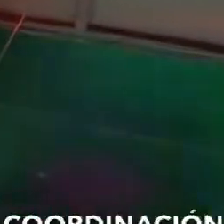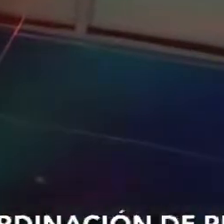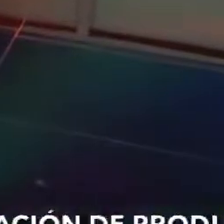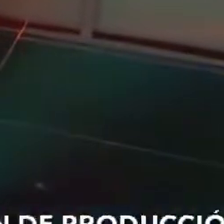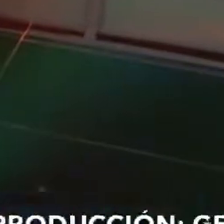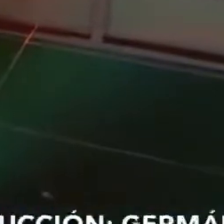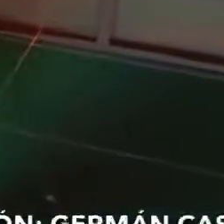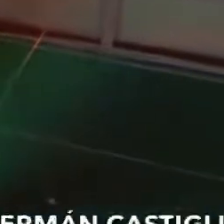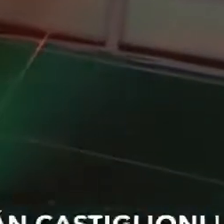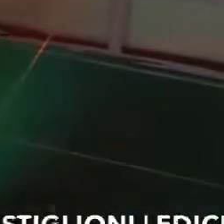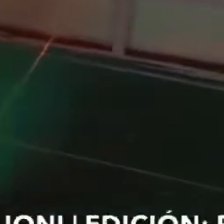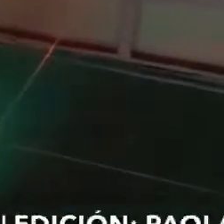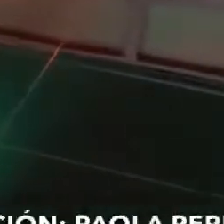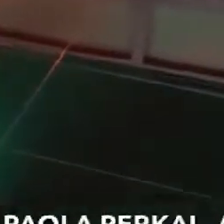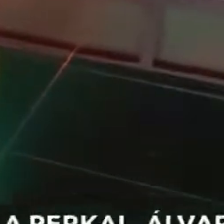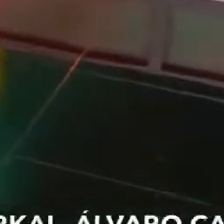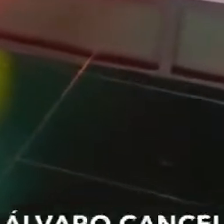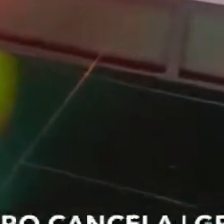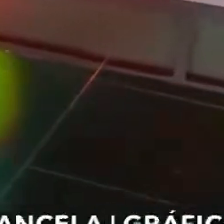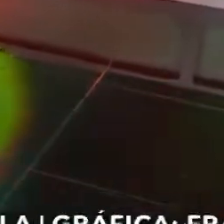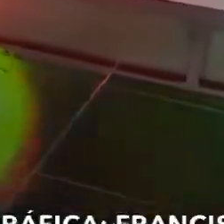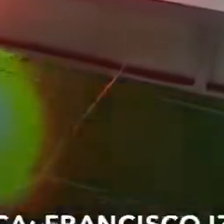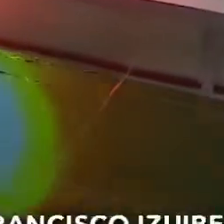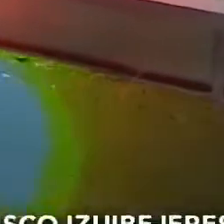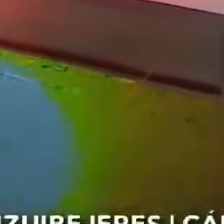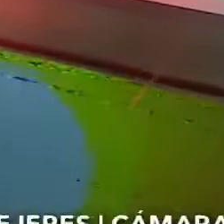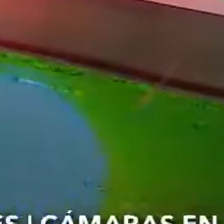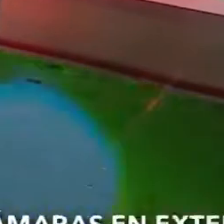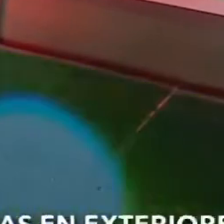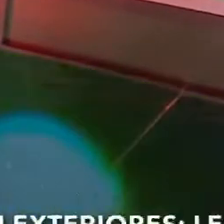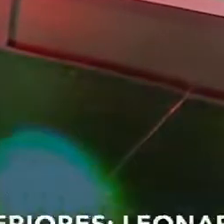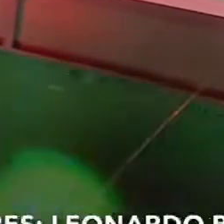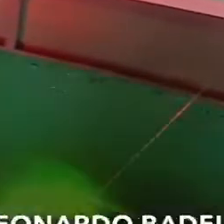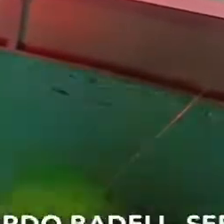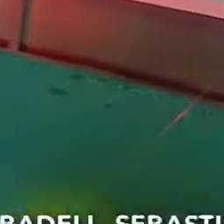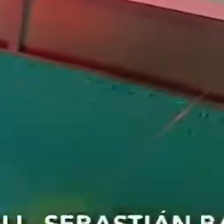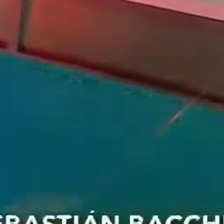capurrense feliz. Llegaremos al Sayago amigo